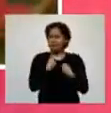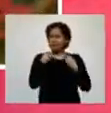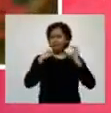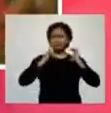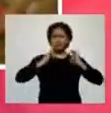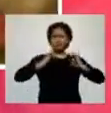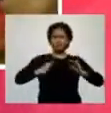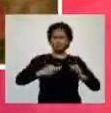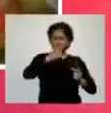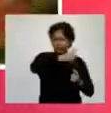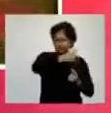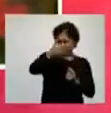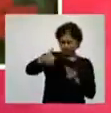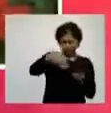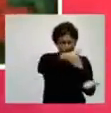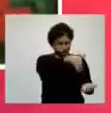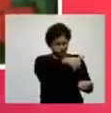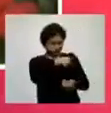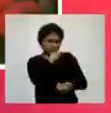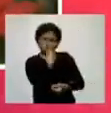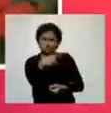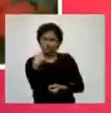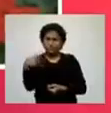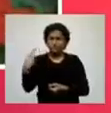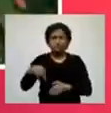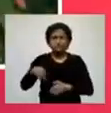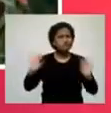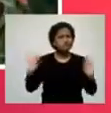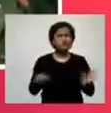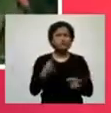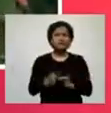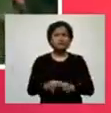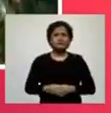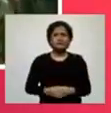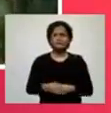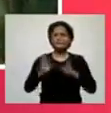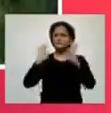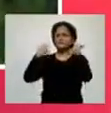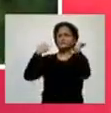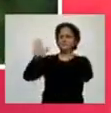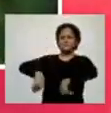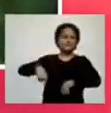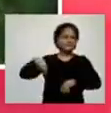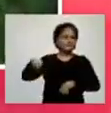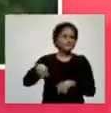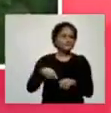Ay, no puede ser. Eres incorregible.